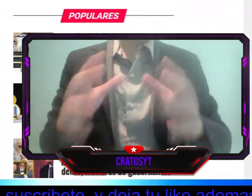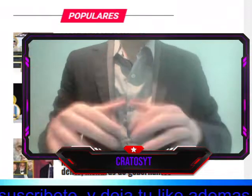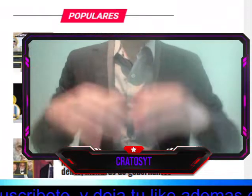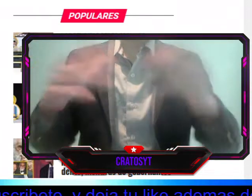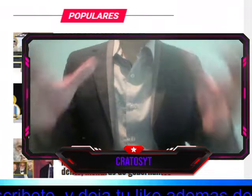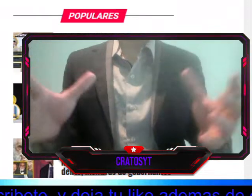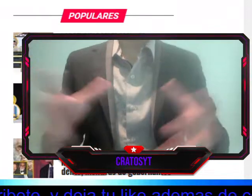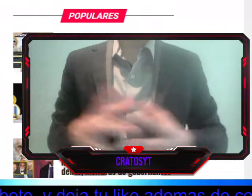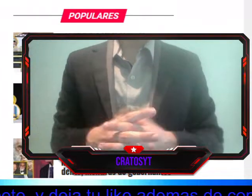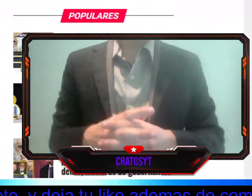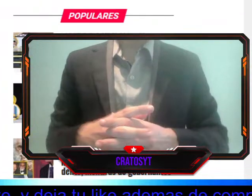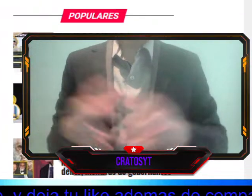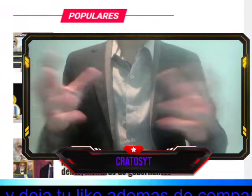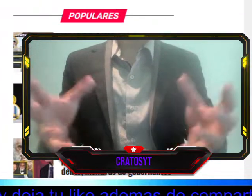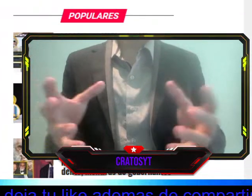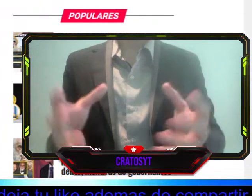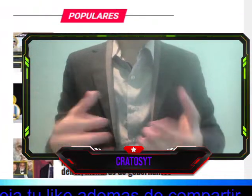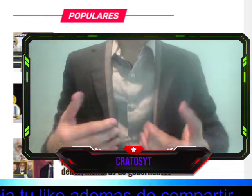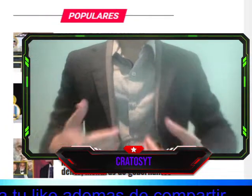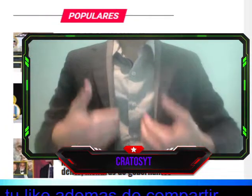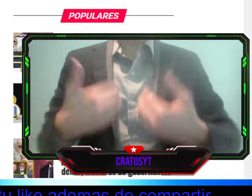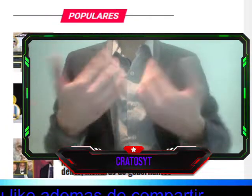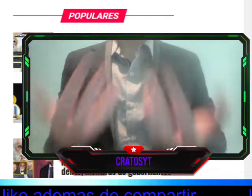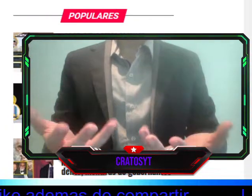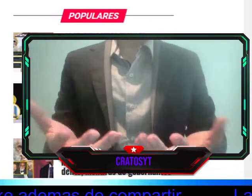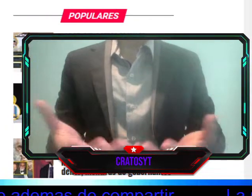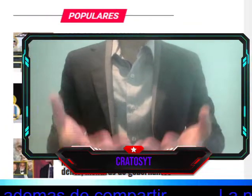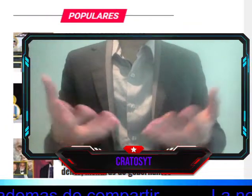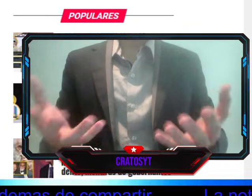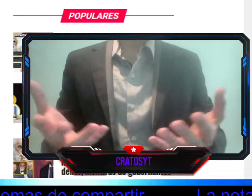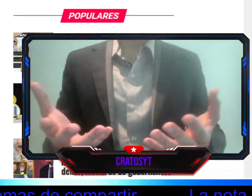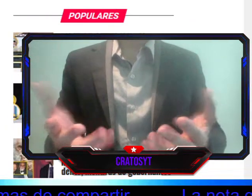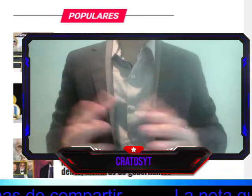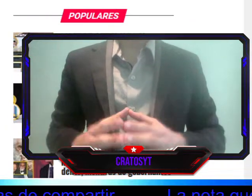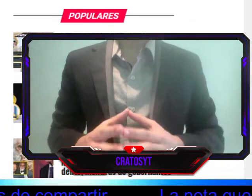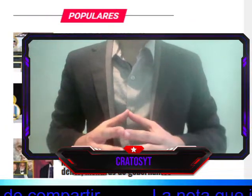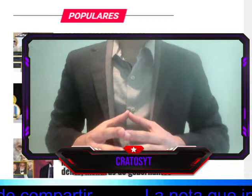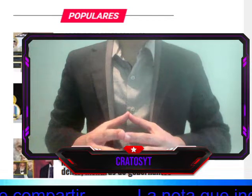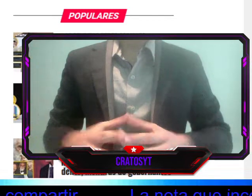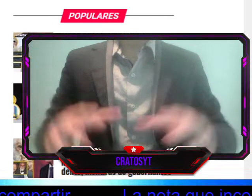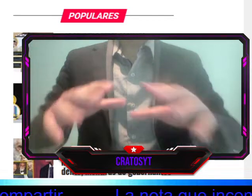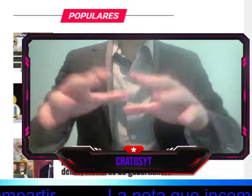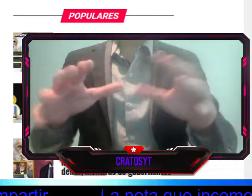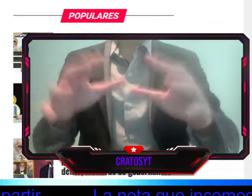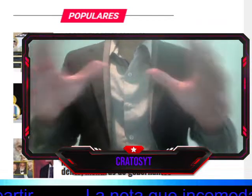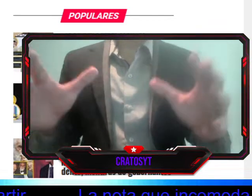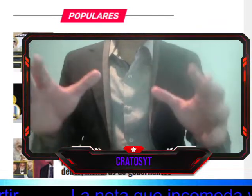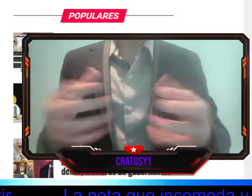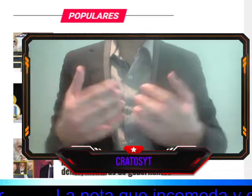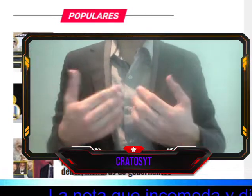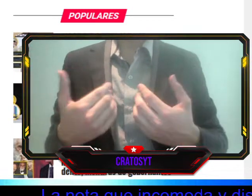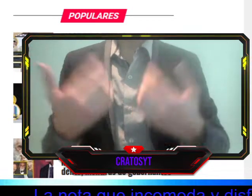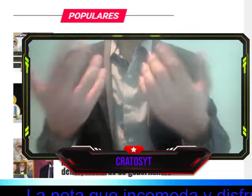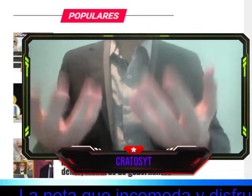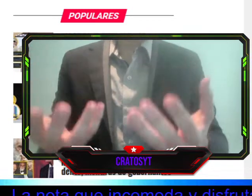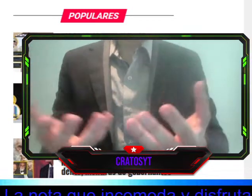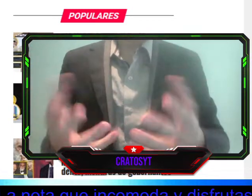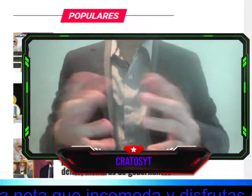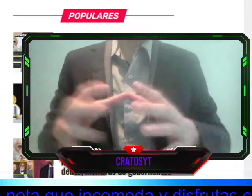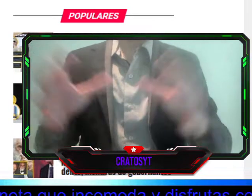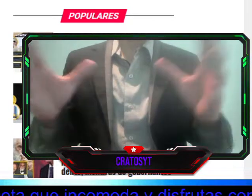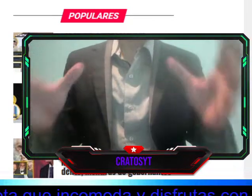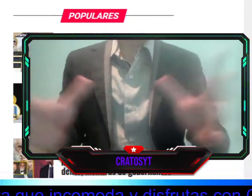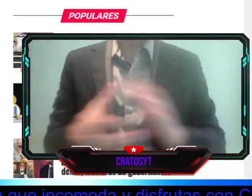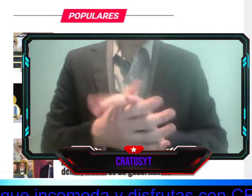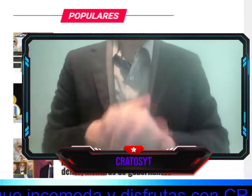en donde los otros es justamente a la oposición, porque para aquellas personas que siguen la plataforma Latinos, y es que a ver, yo la sigo no porque me interese o